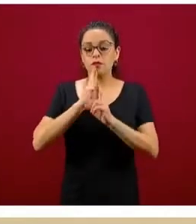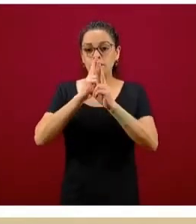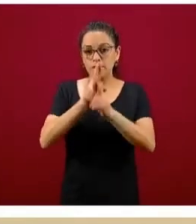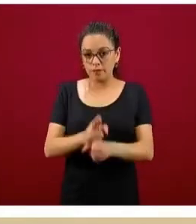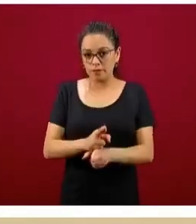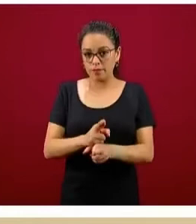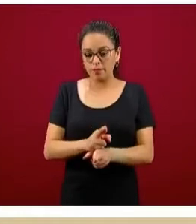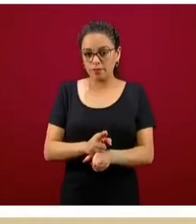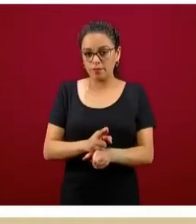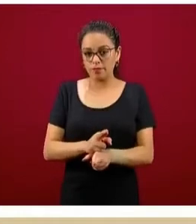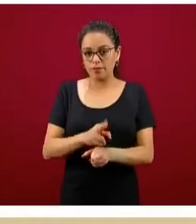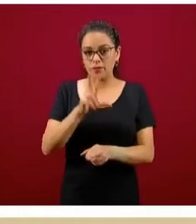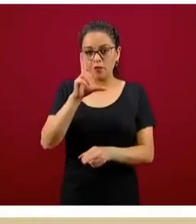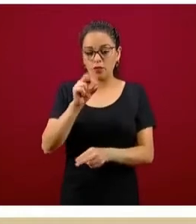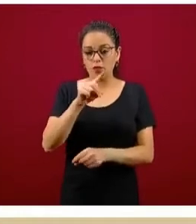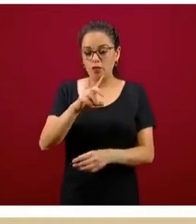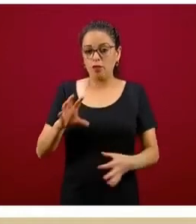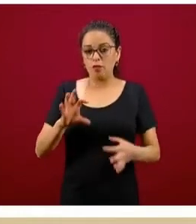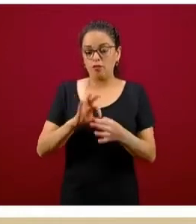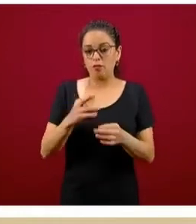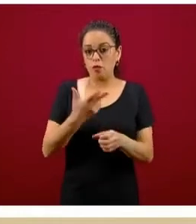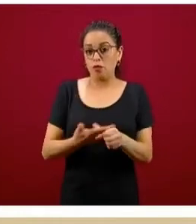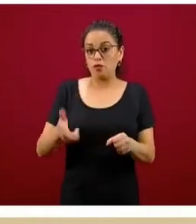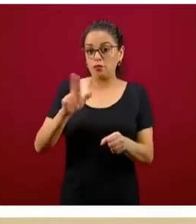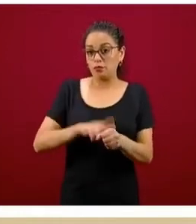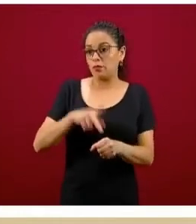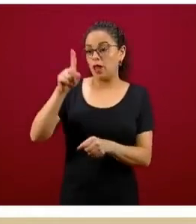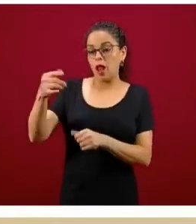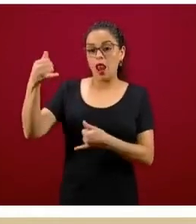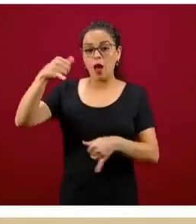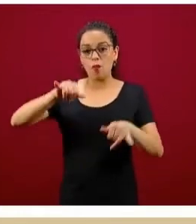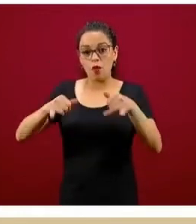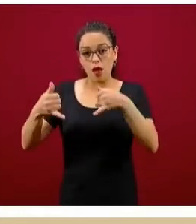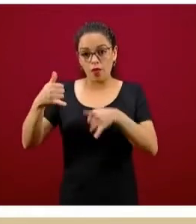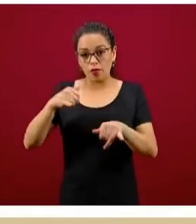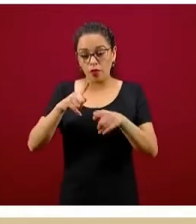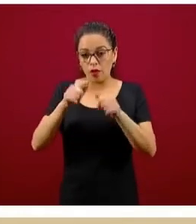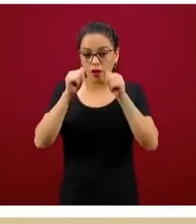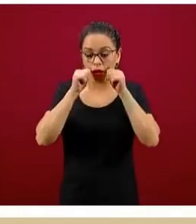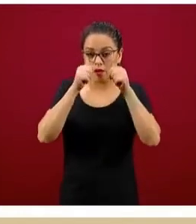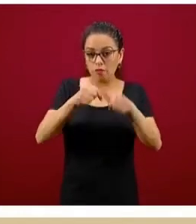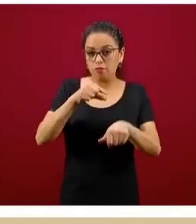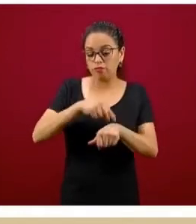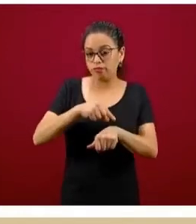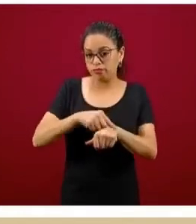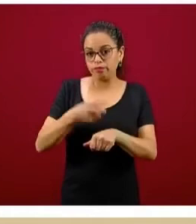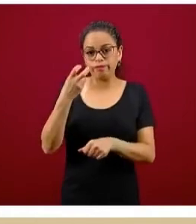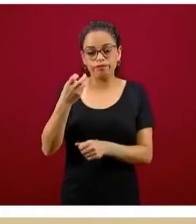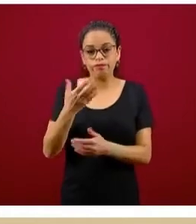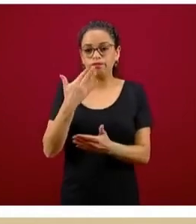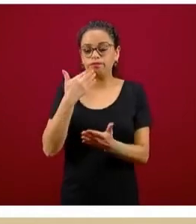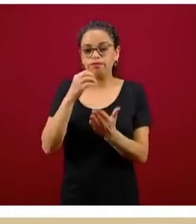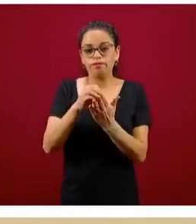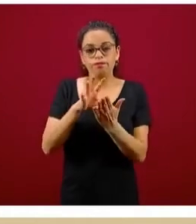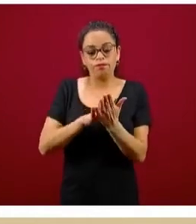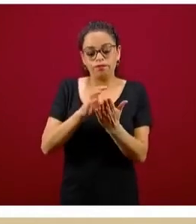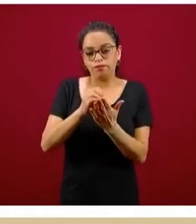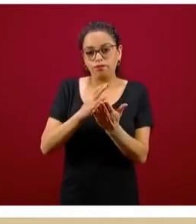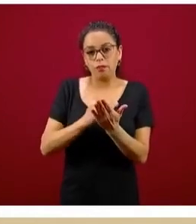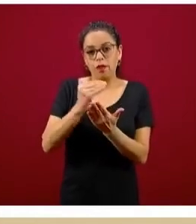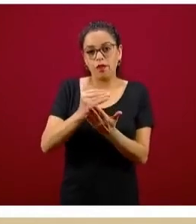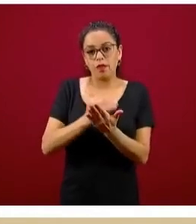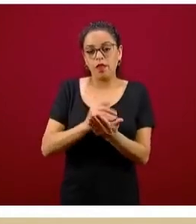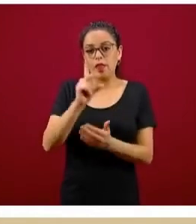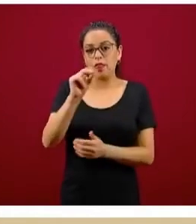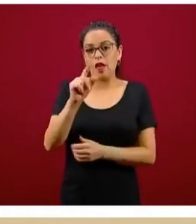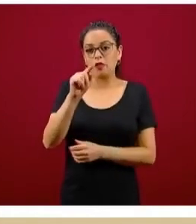hospital no llevan a cabo un proceso de atención médica, por lo tanto no registran todos los datos de la persona o de